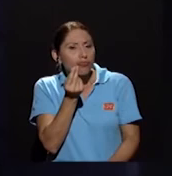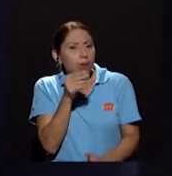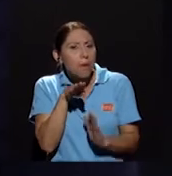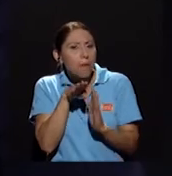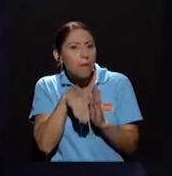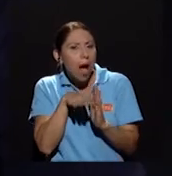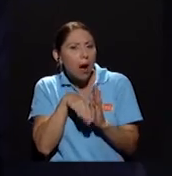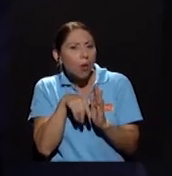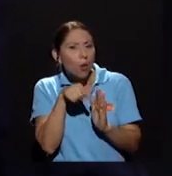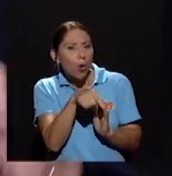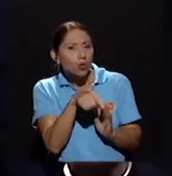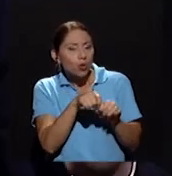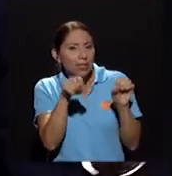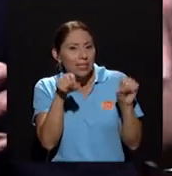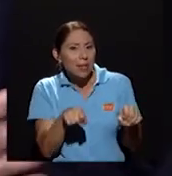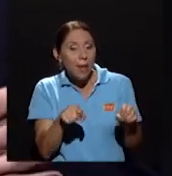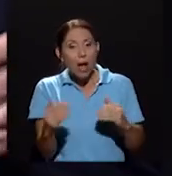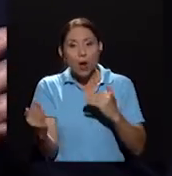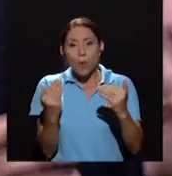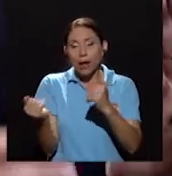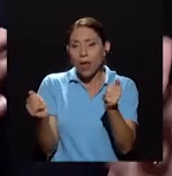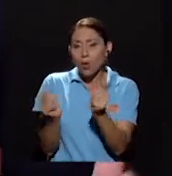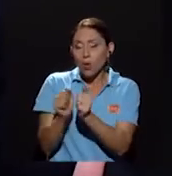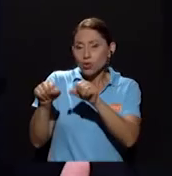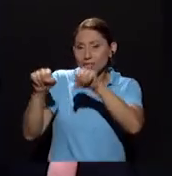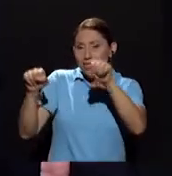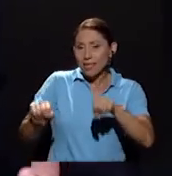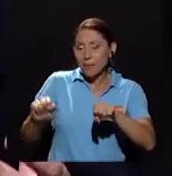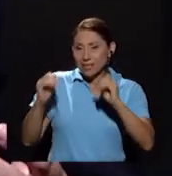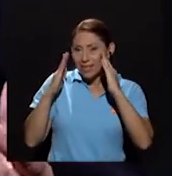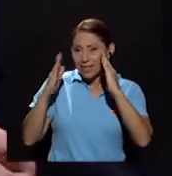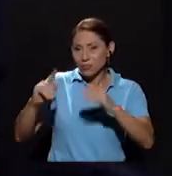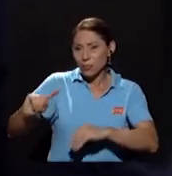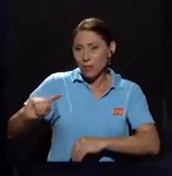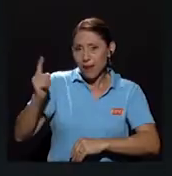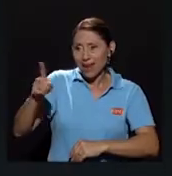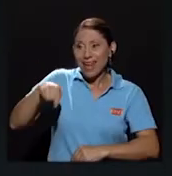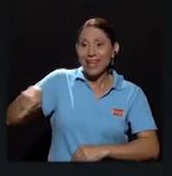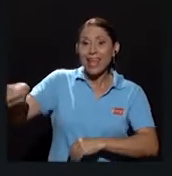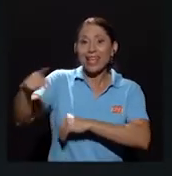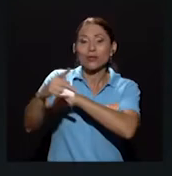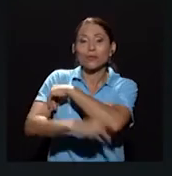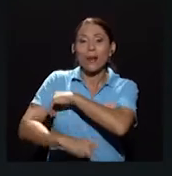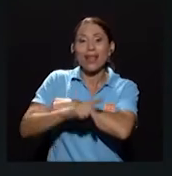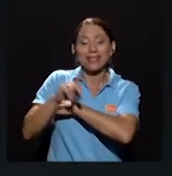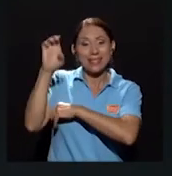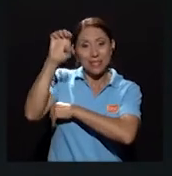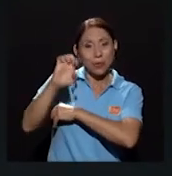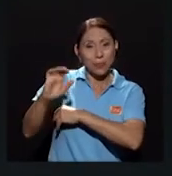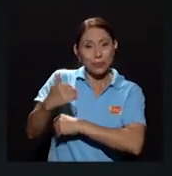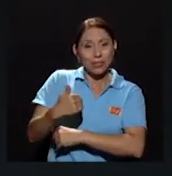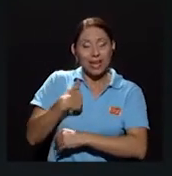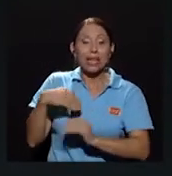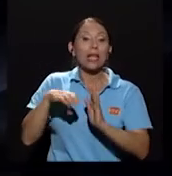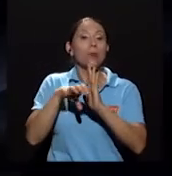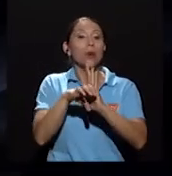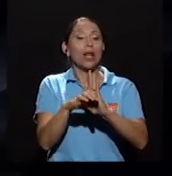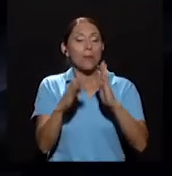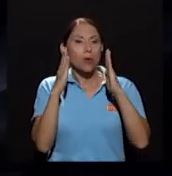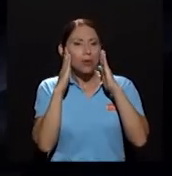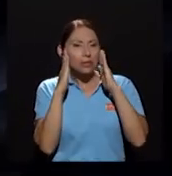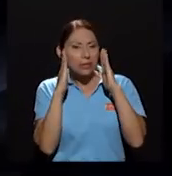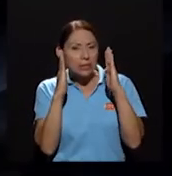sistema comparado con los sistemas de atención primaria que ellos tienen qué bien y le pusieron mucha atención por ejemplo